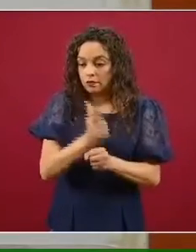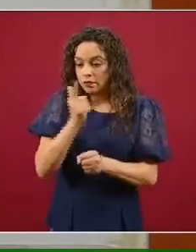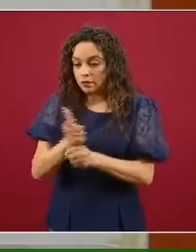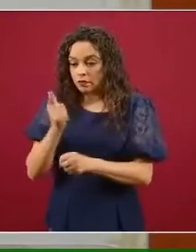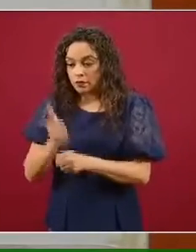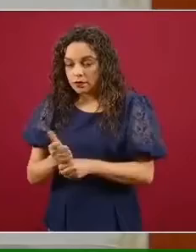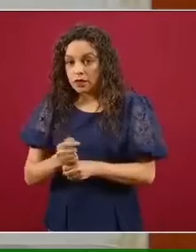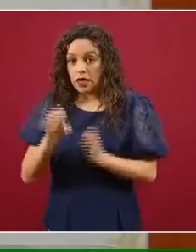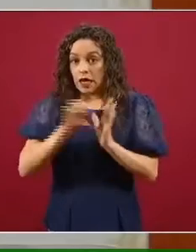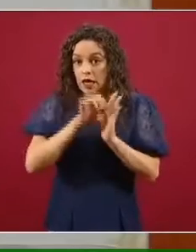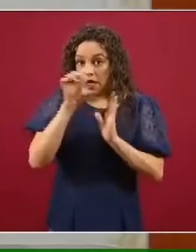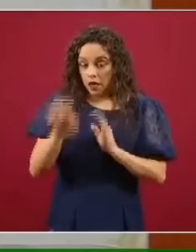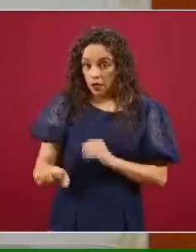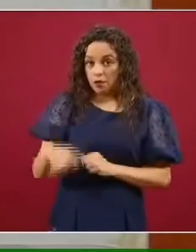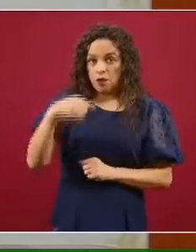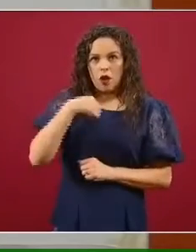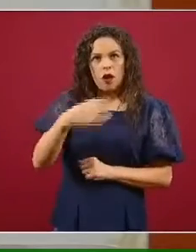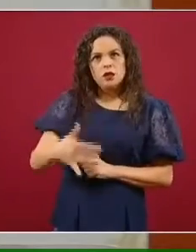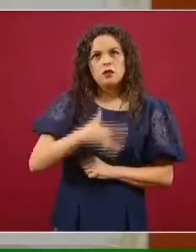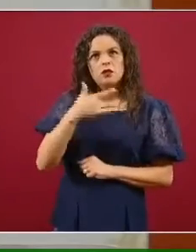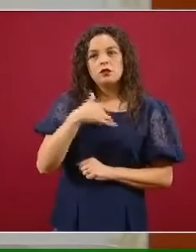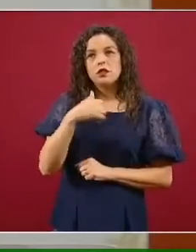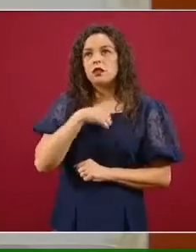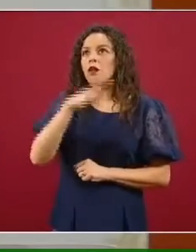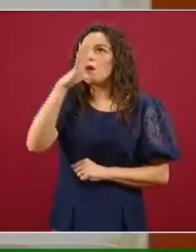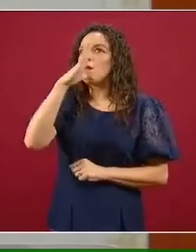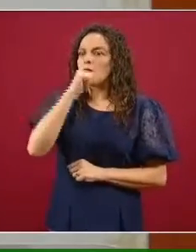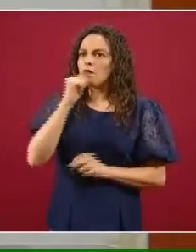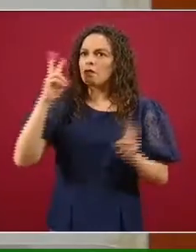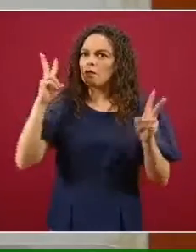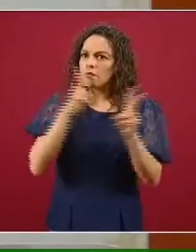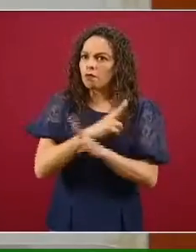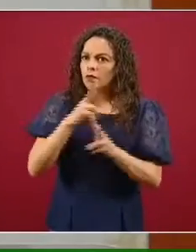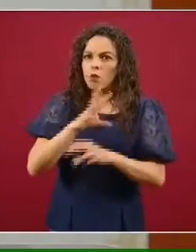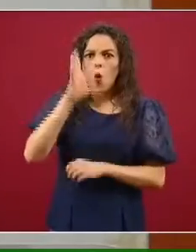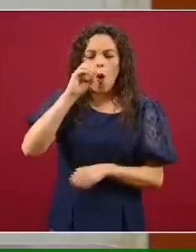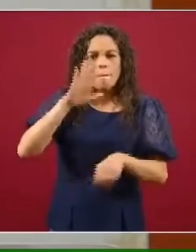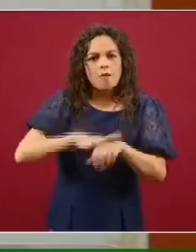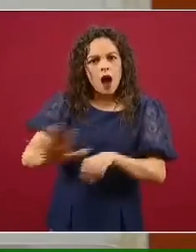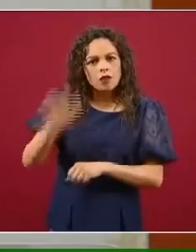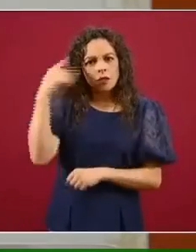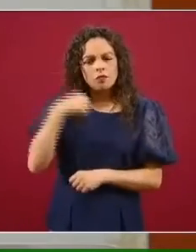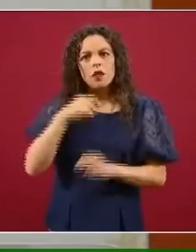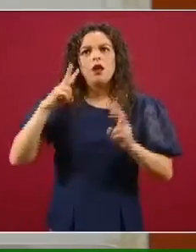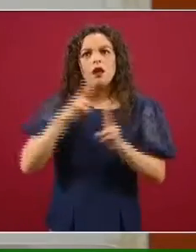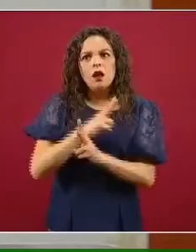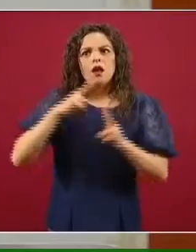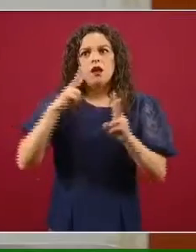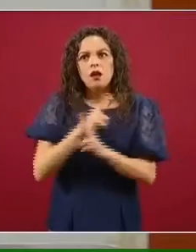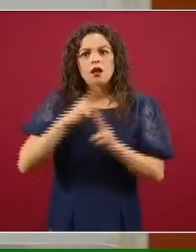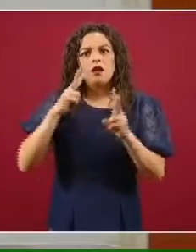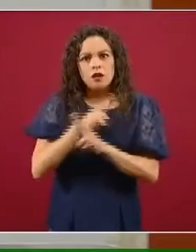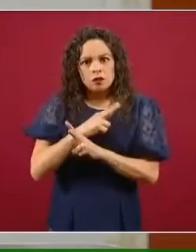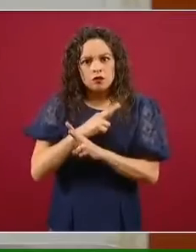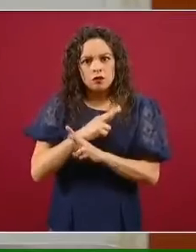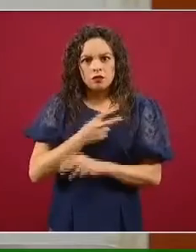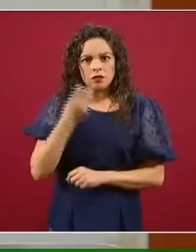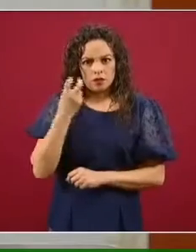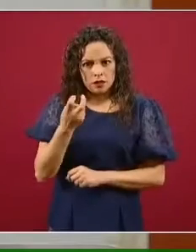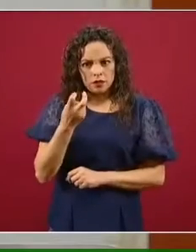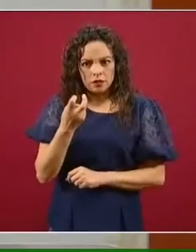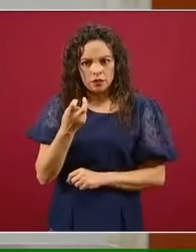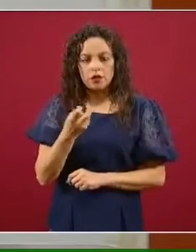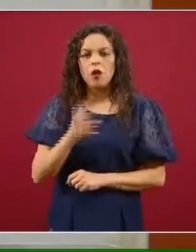la falta de aire, si empiezan a respirar rápido, si empiezan a tener, a pesar del tratamiento sintomático,